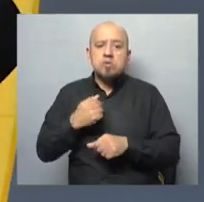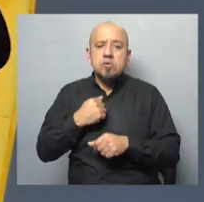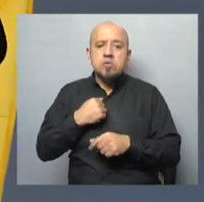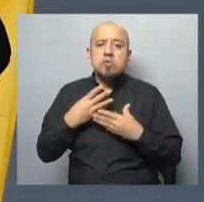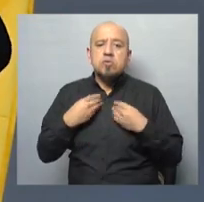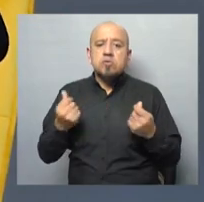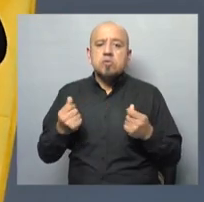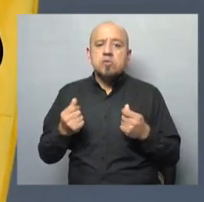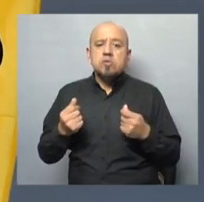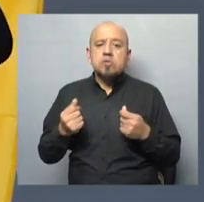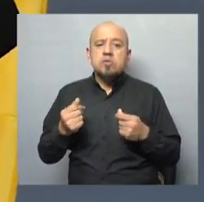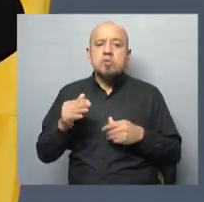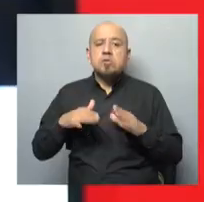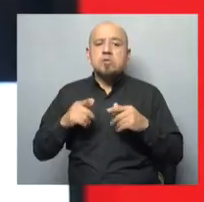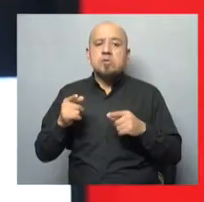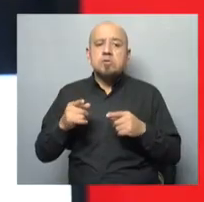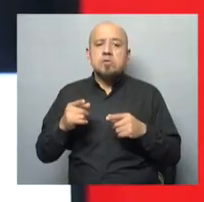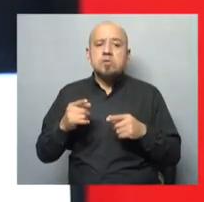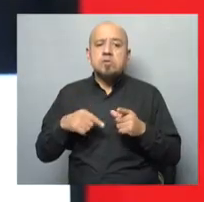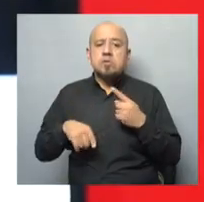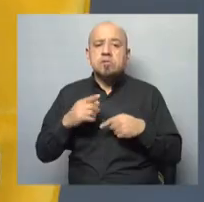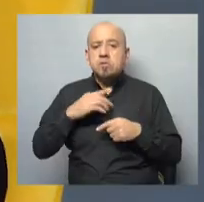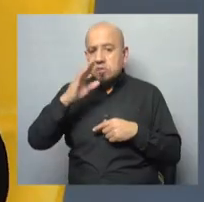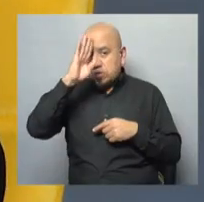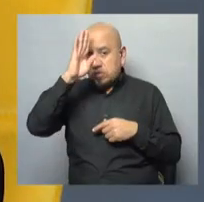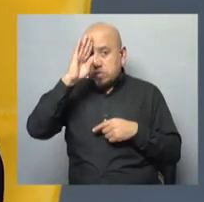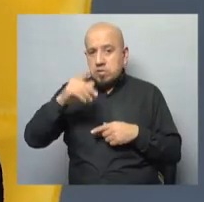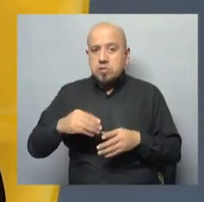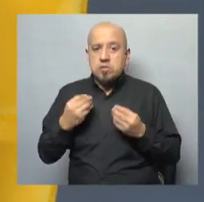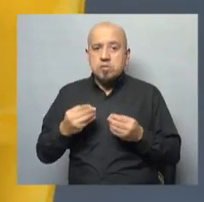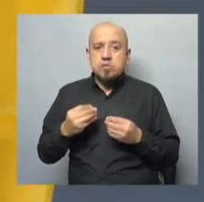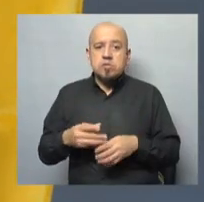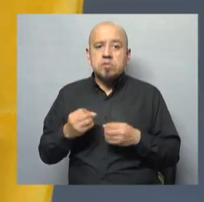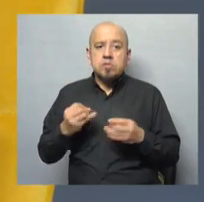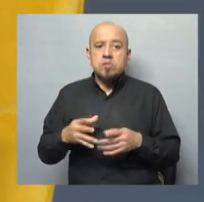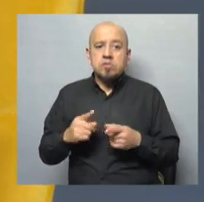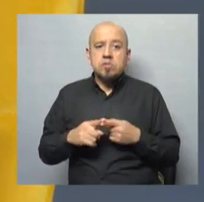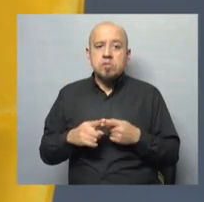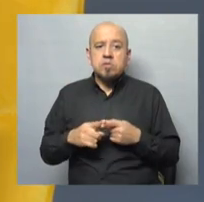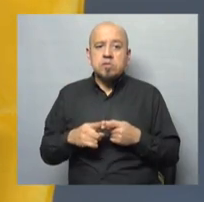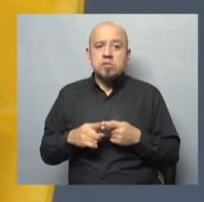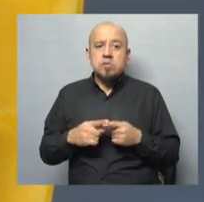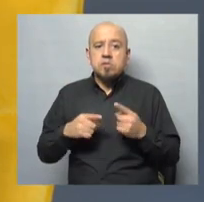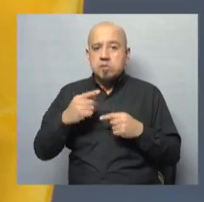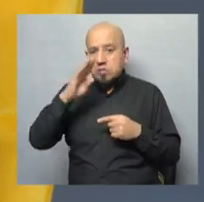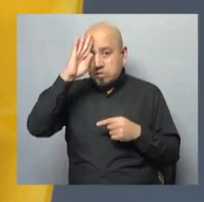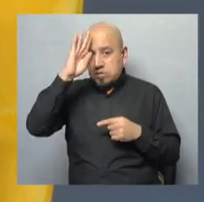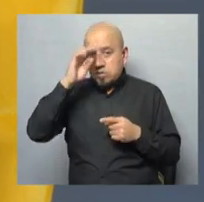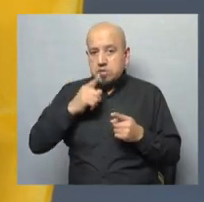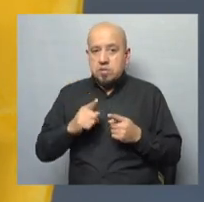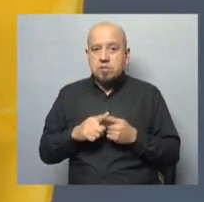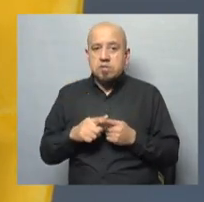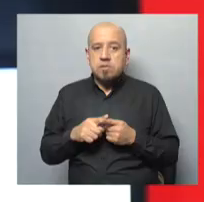así quizá a veces es poco saludable y todavía estoy aprendiendo a medir como porque doy demasiado y eso se aprende